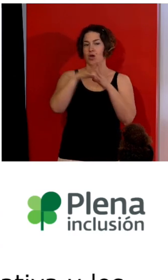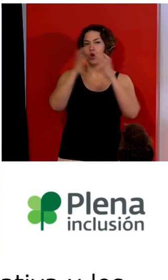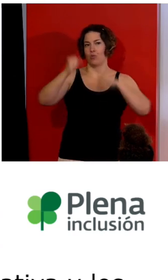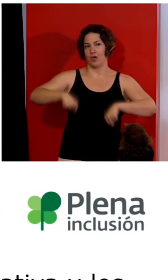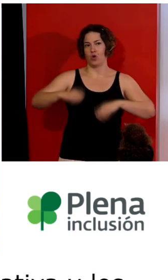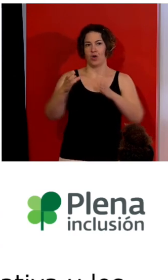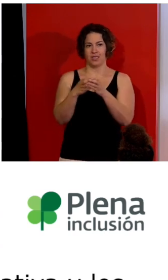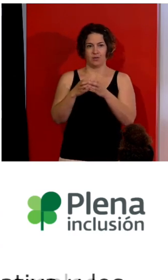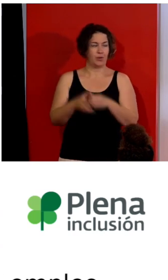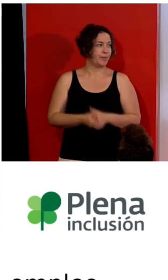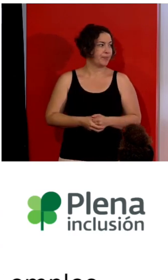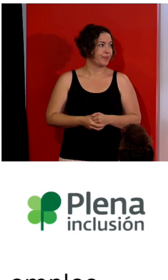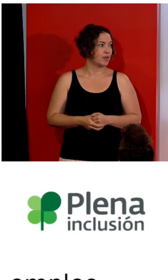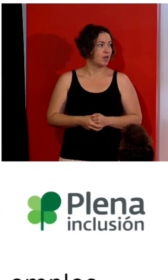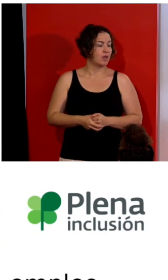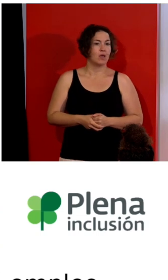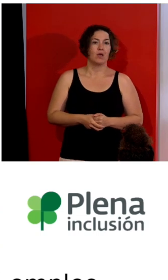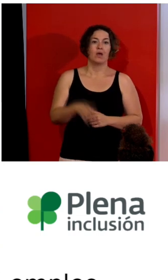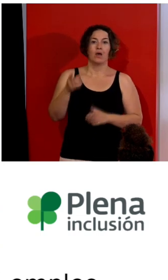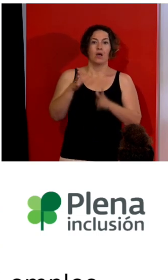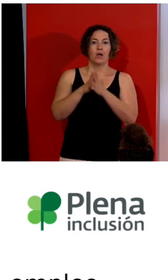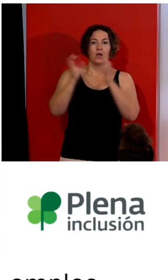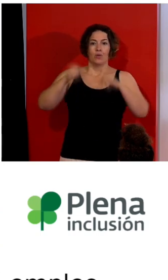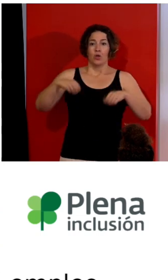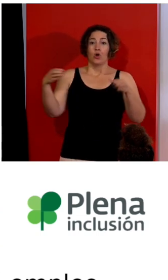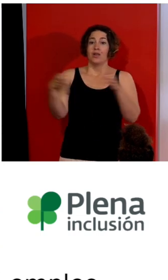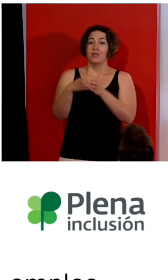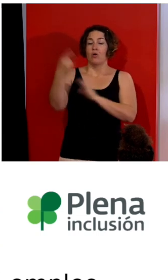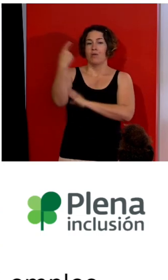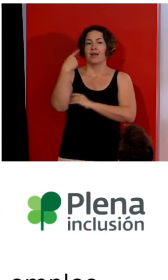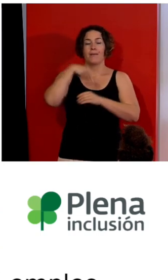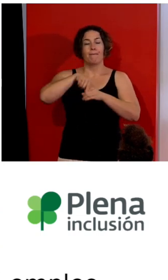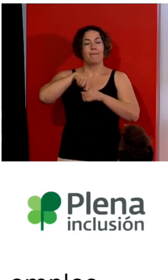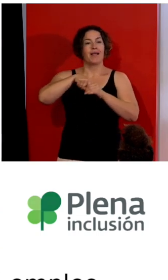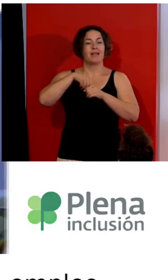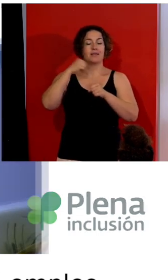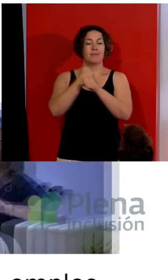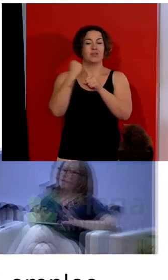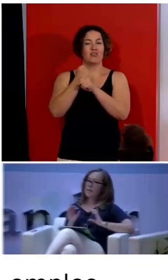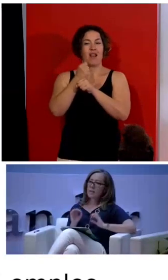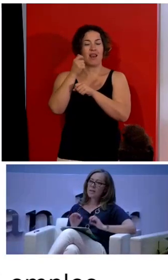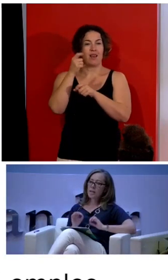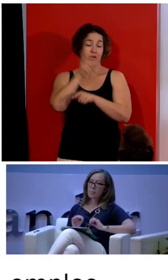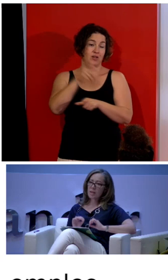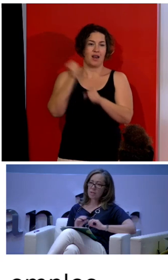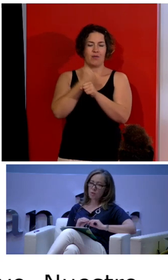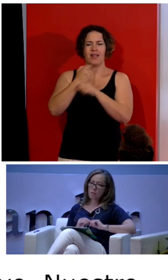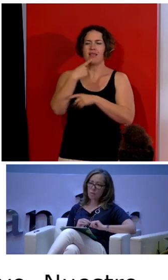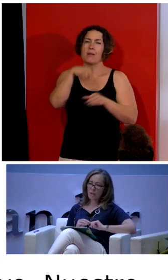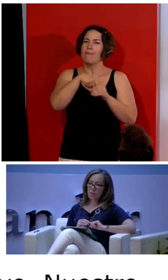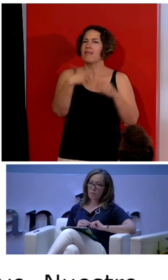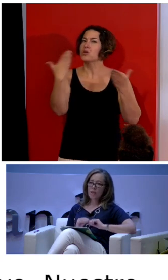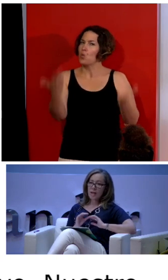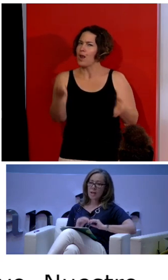colectivo. Teníamos nuestro convenio colectivo nos obliga en las plazas de personal laboral a ubicar y decir qué plazas son